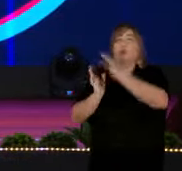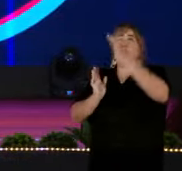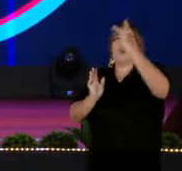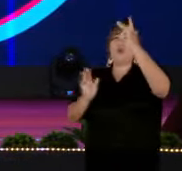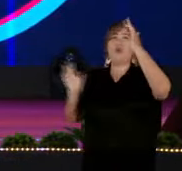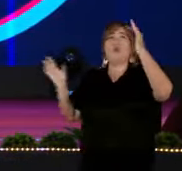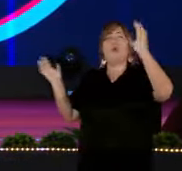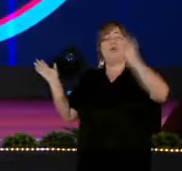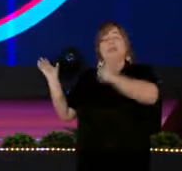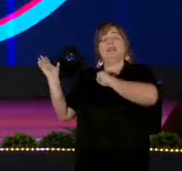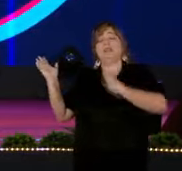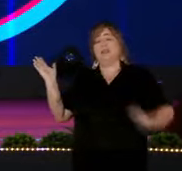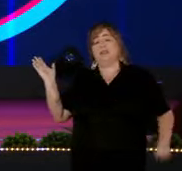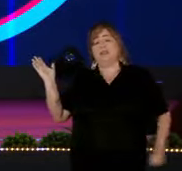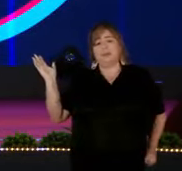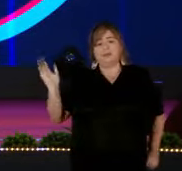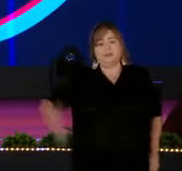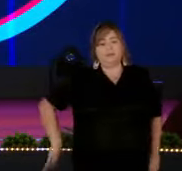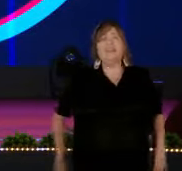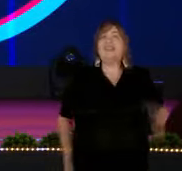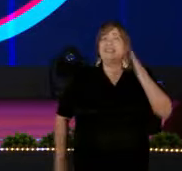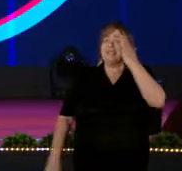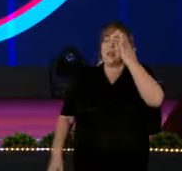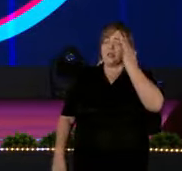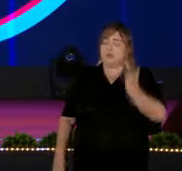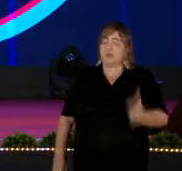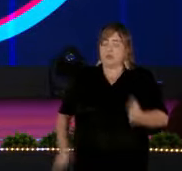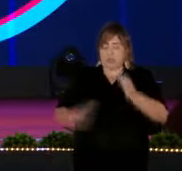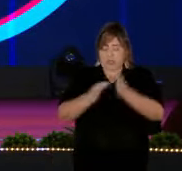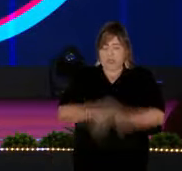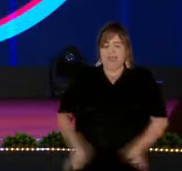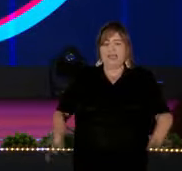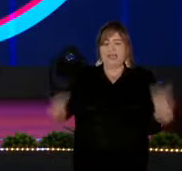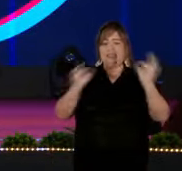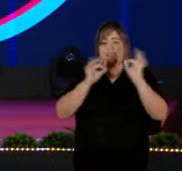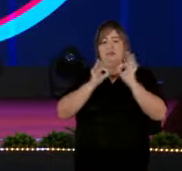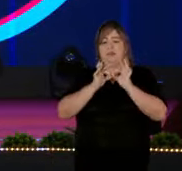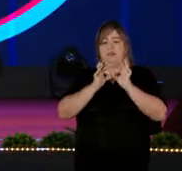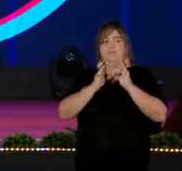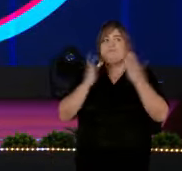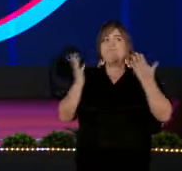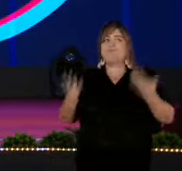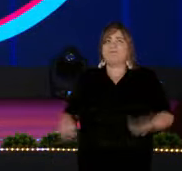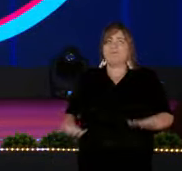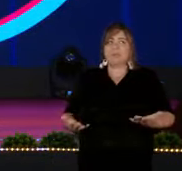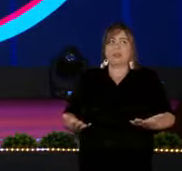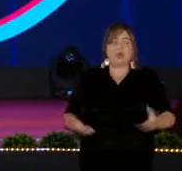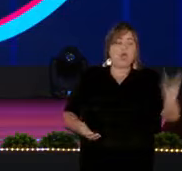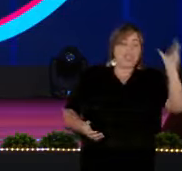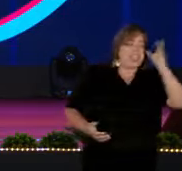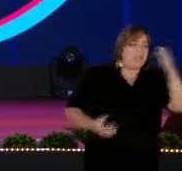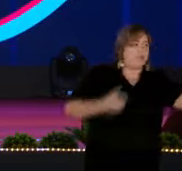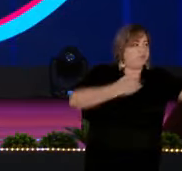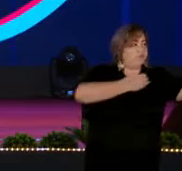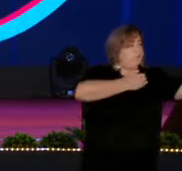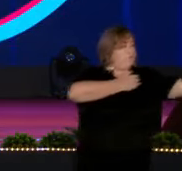Aleluya. Así que es bien importante las flechas ardientes que el maligno te lanza. Un